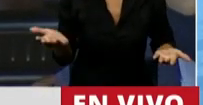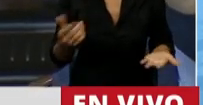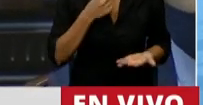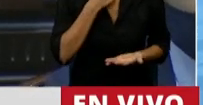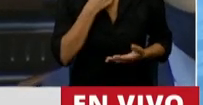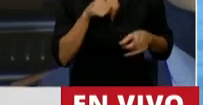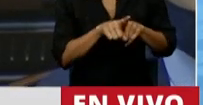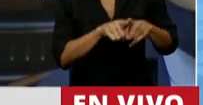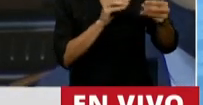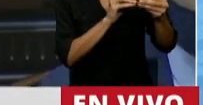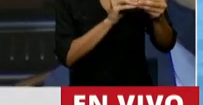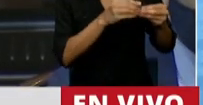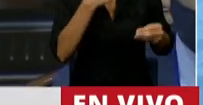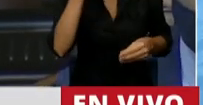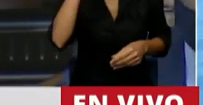Sebastián,